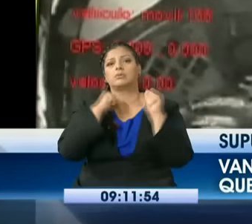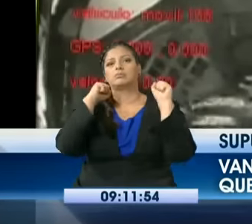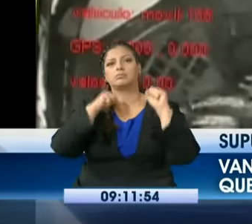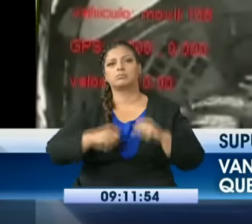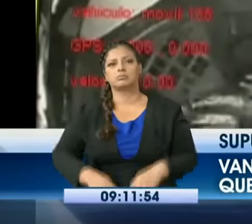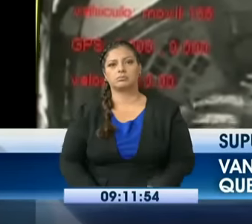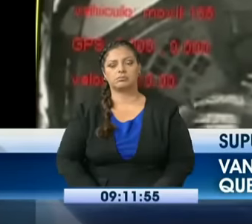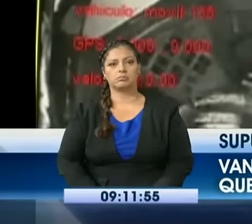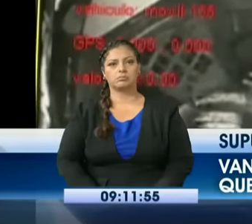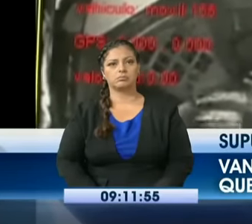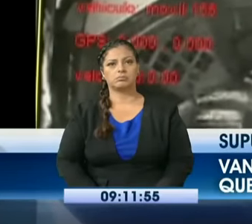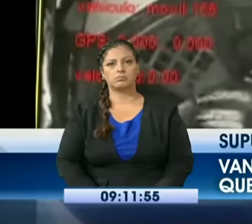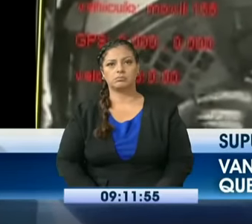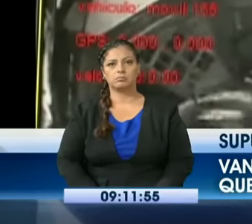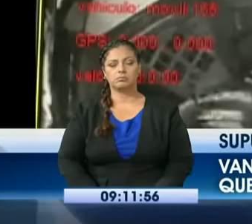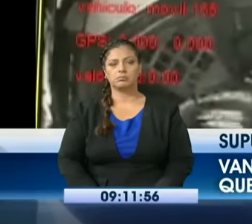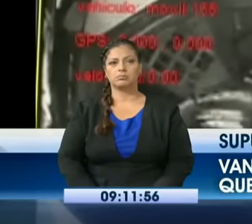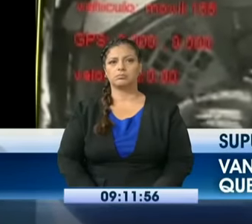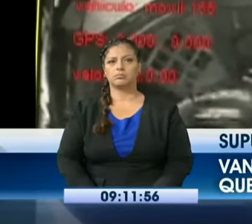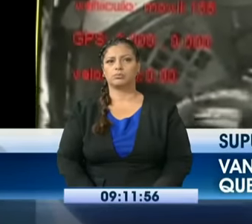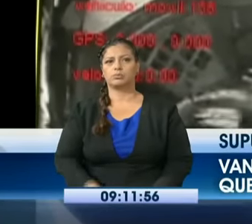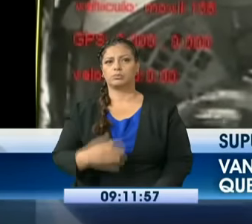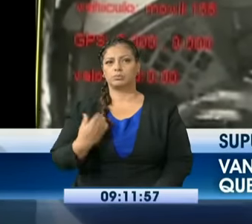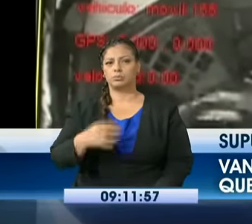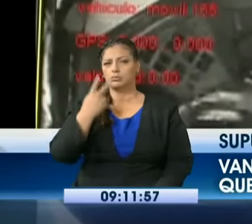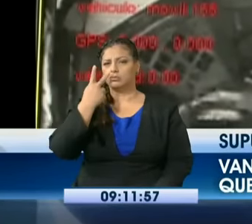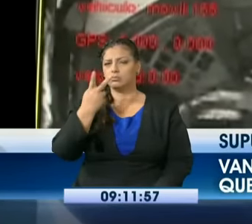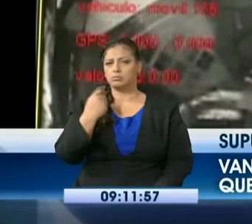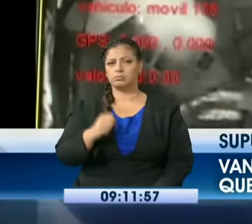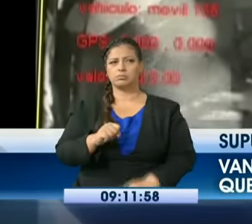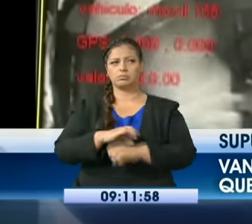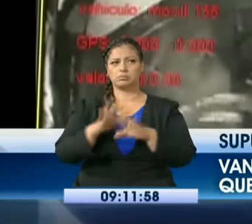imágenes incluso se puede apreciar el paso de algunas piedras.